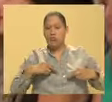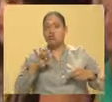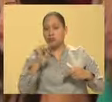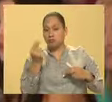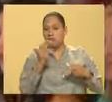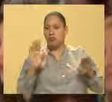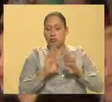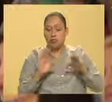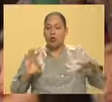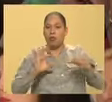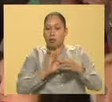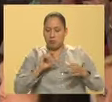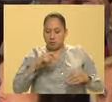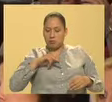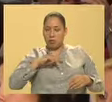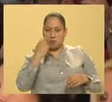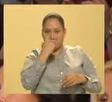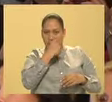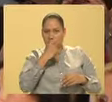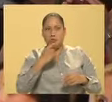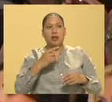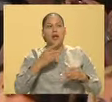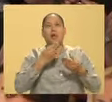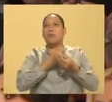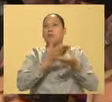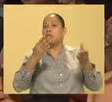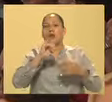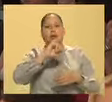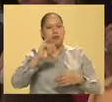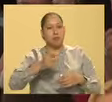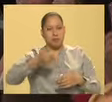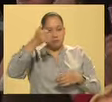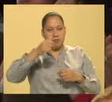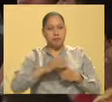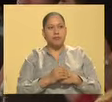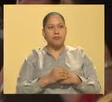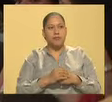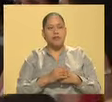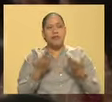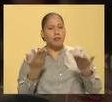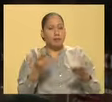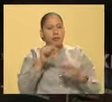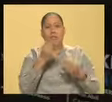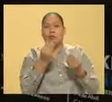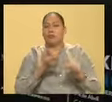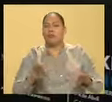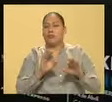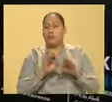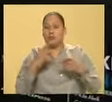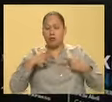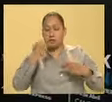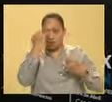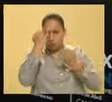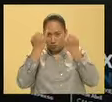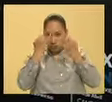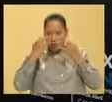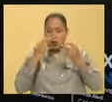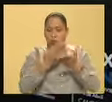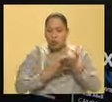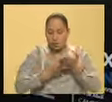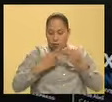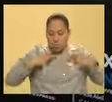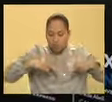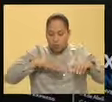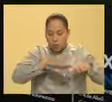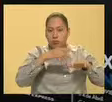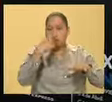ver muchísimo con lo que hago, pero que tal vez no lo había presentado en dos ocasiones. Y bueno, es importante que un diseñador tenga su sello personal,